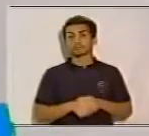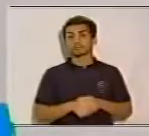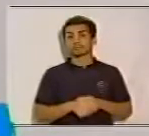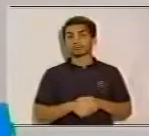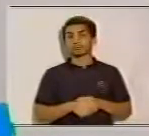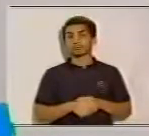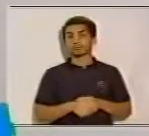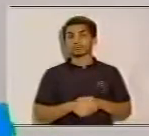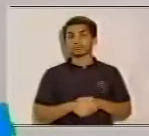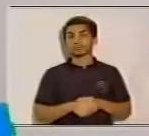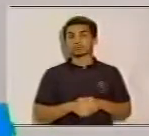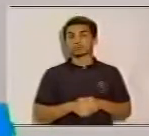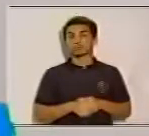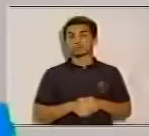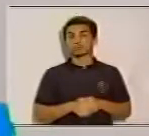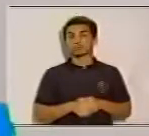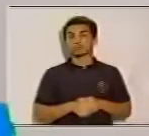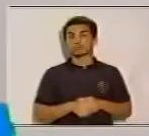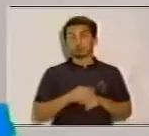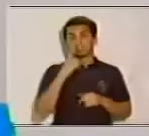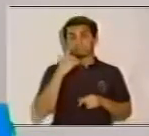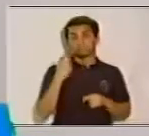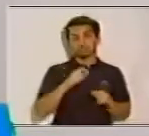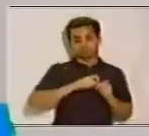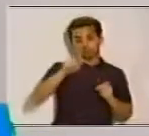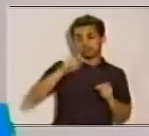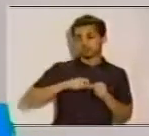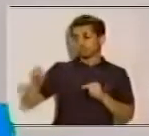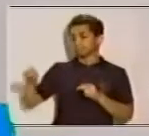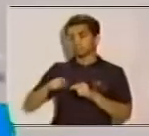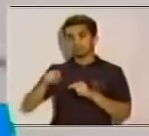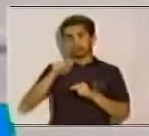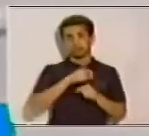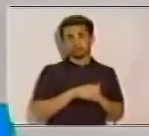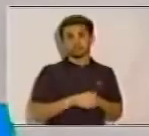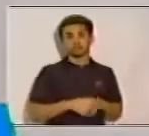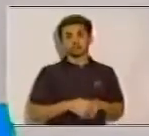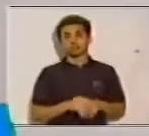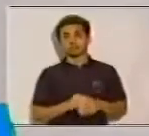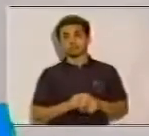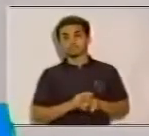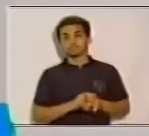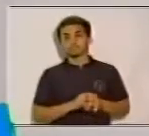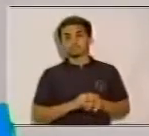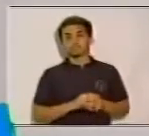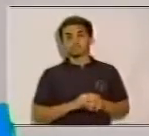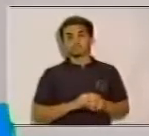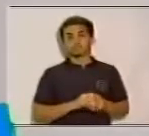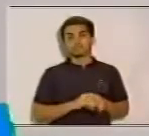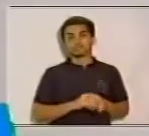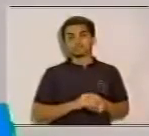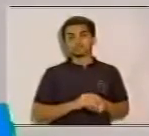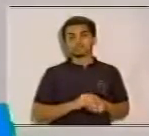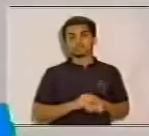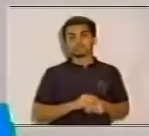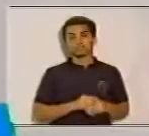Aquí me tocaría el otro segmento de recta. Trate de que se traslapen, por favor.